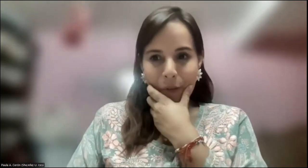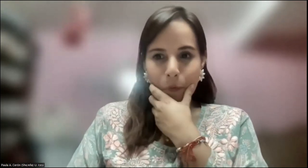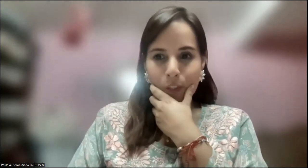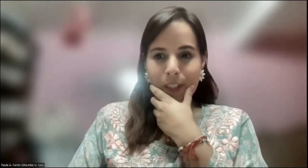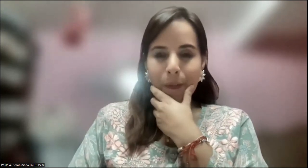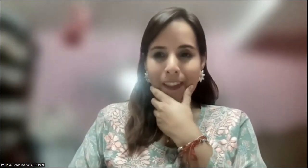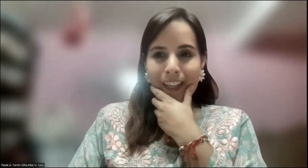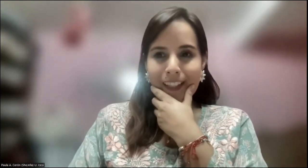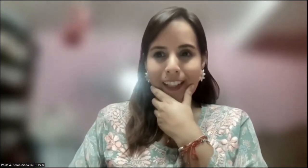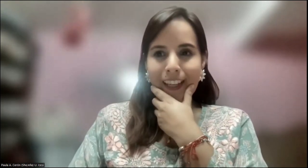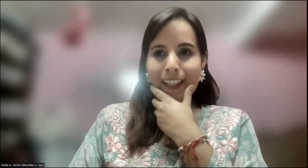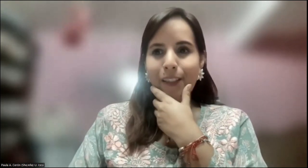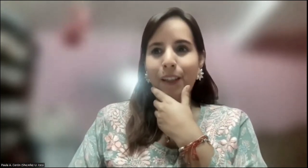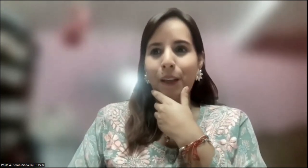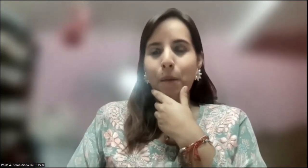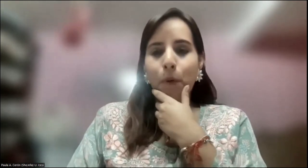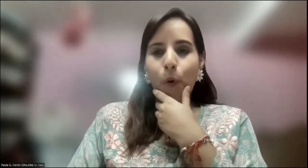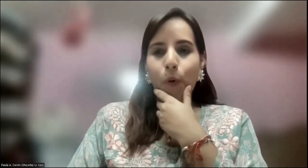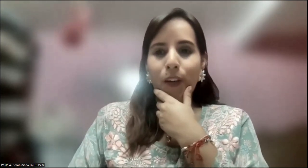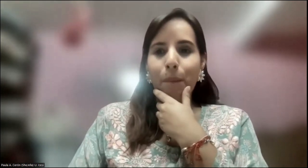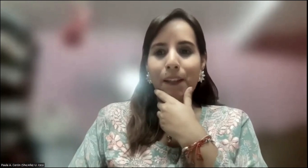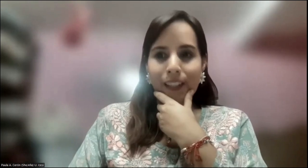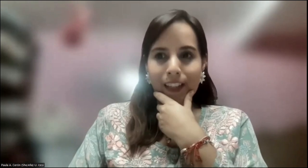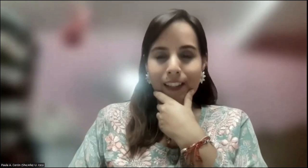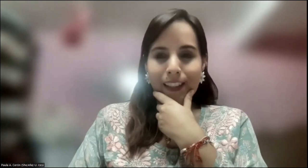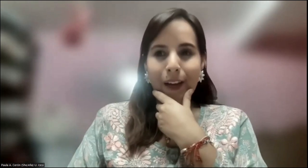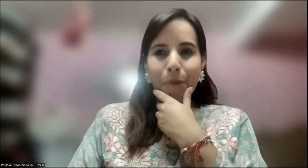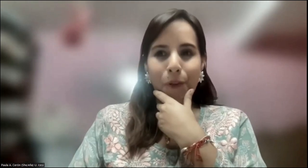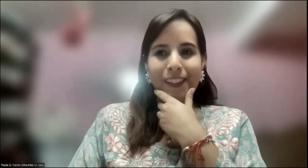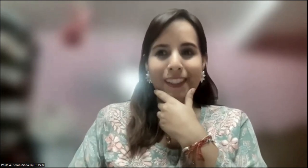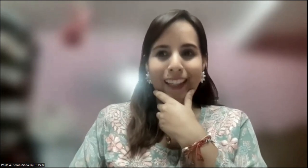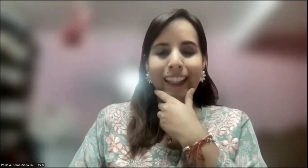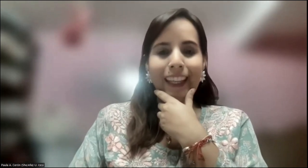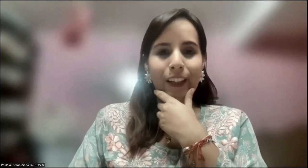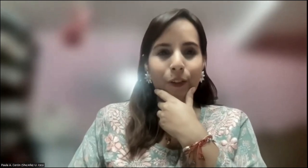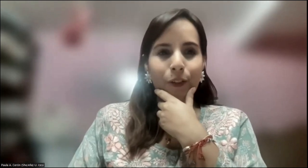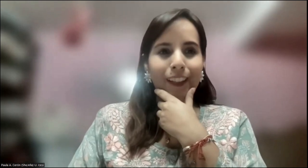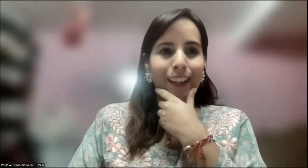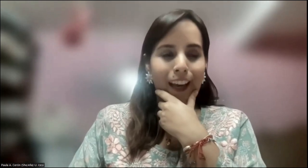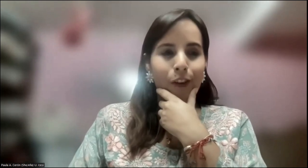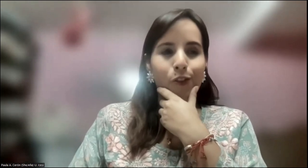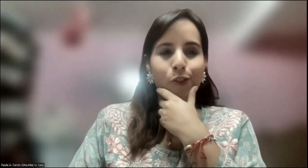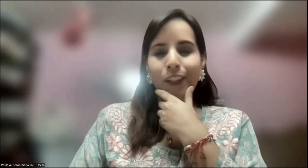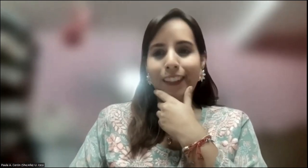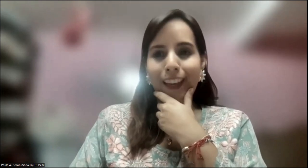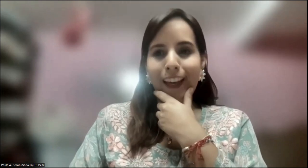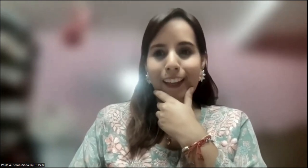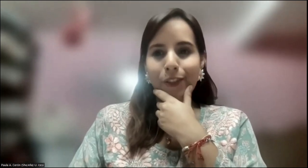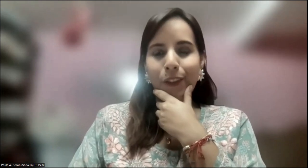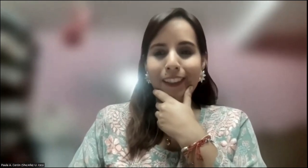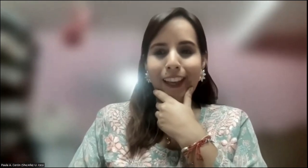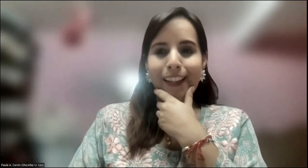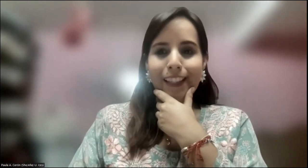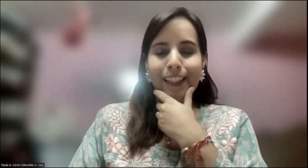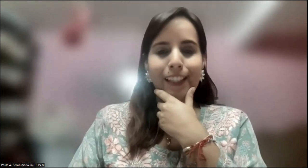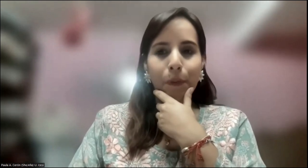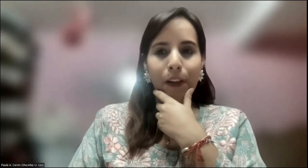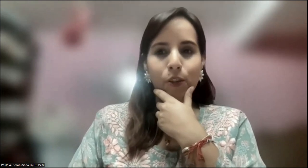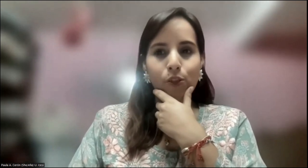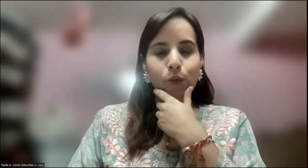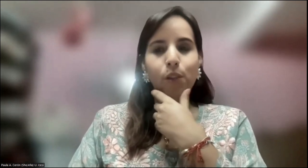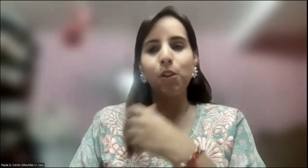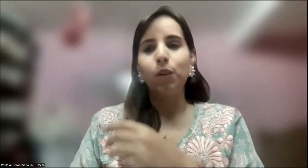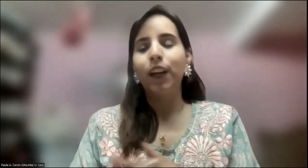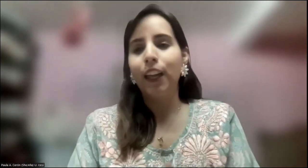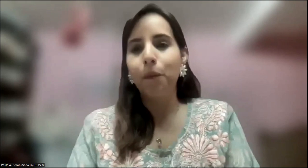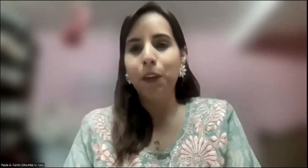inicio Muchísimas gracias por la paciencia por estar aquí conectados conectadas conectadas en este espacio